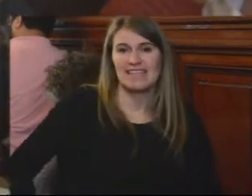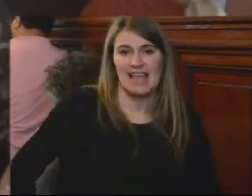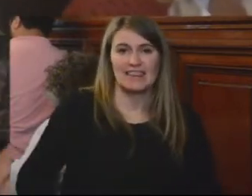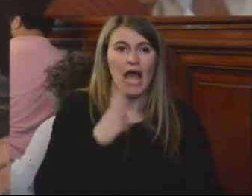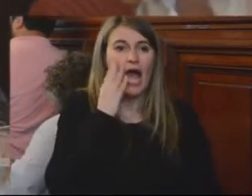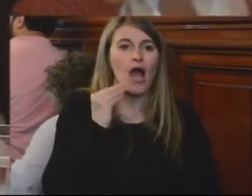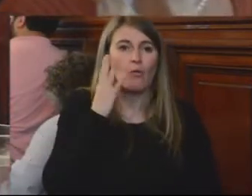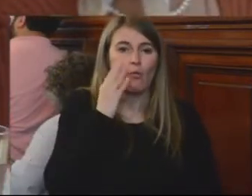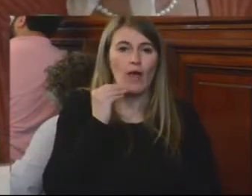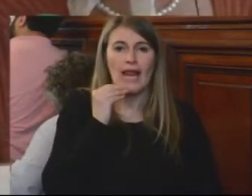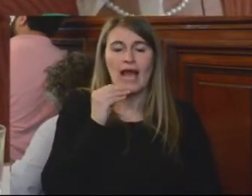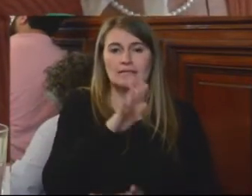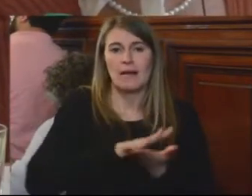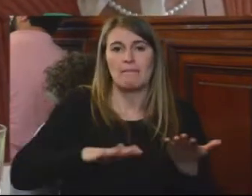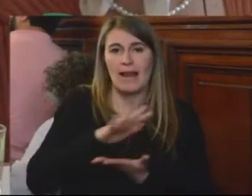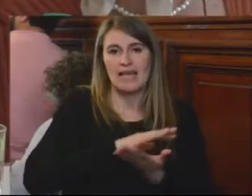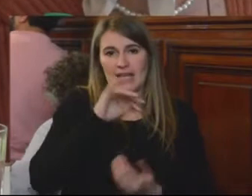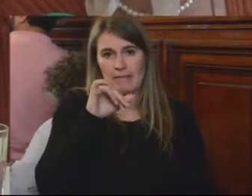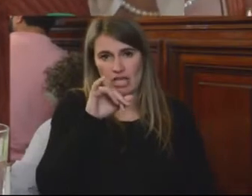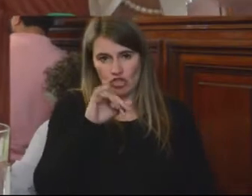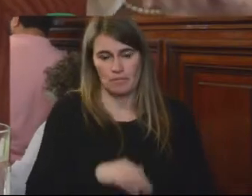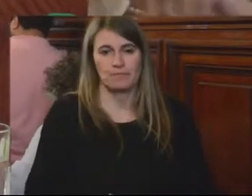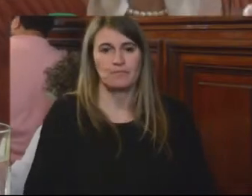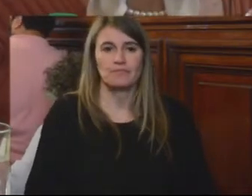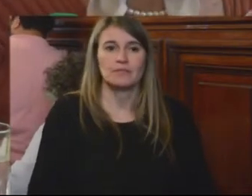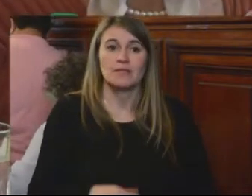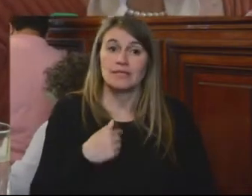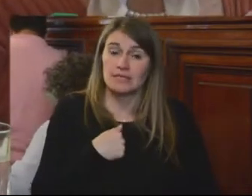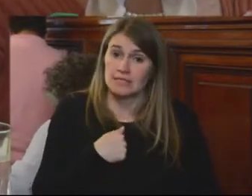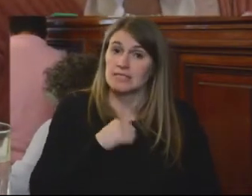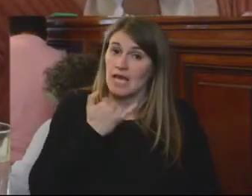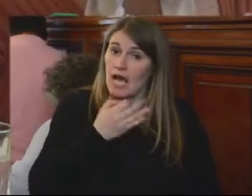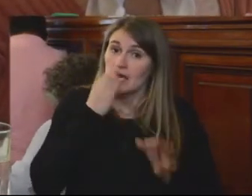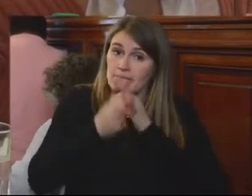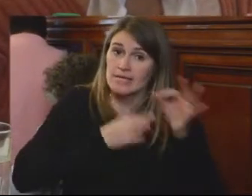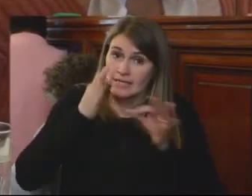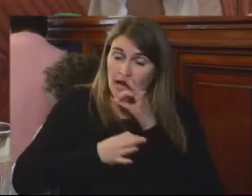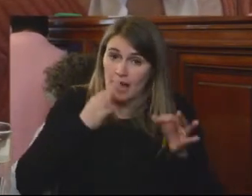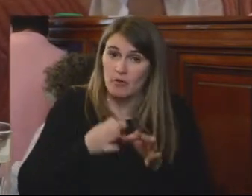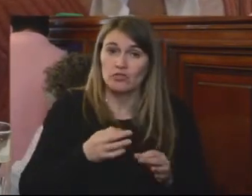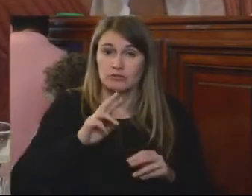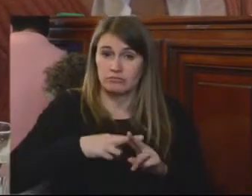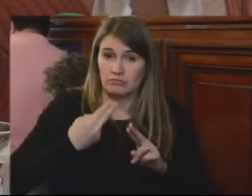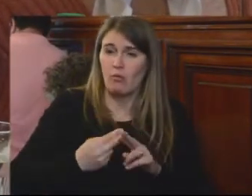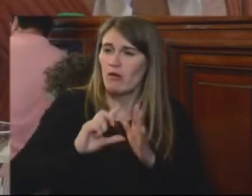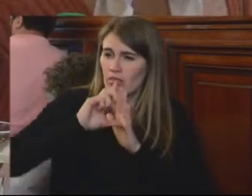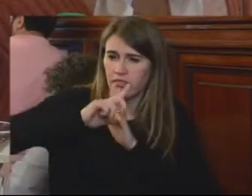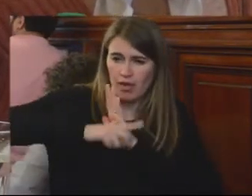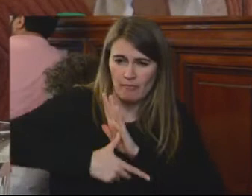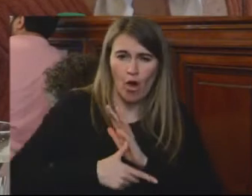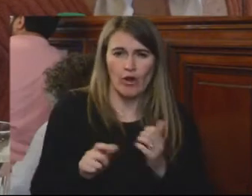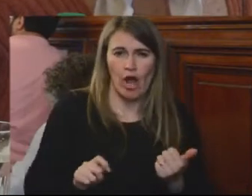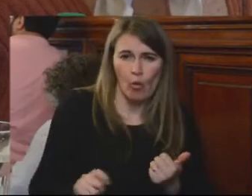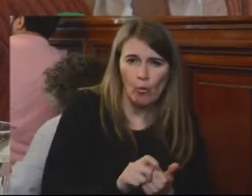bueno muy buenas tardes tal como hemos adelantado estás regresivas decisiones judiciales o el debilitamiento